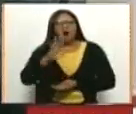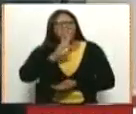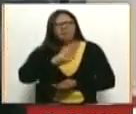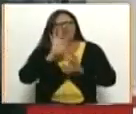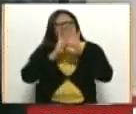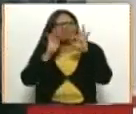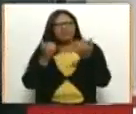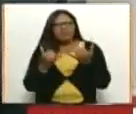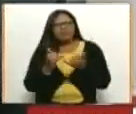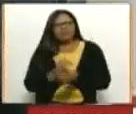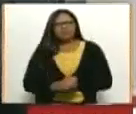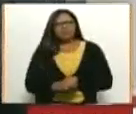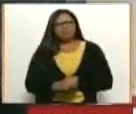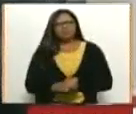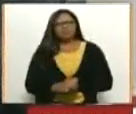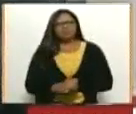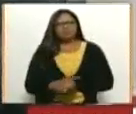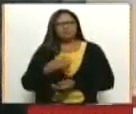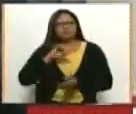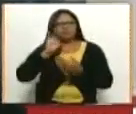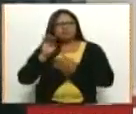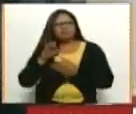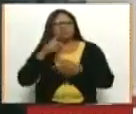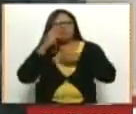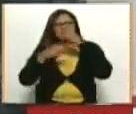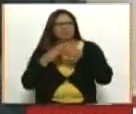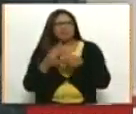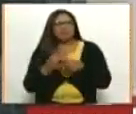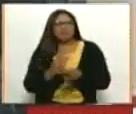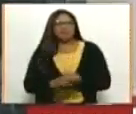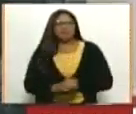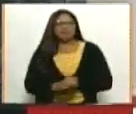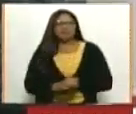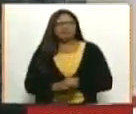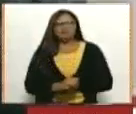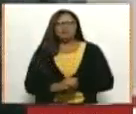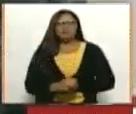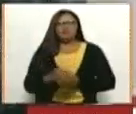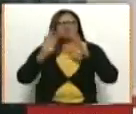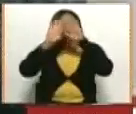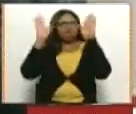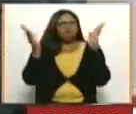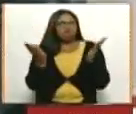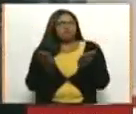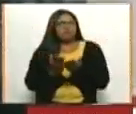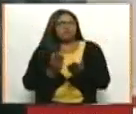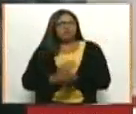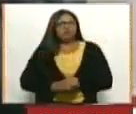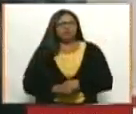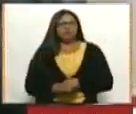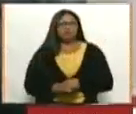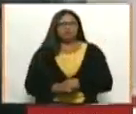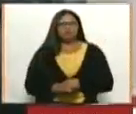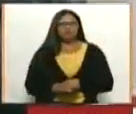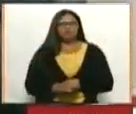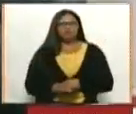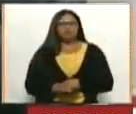los ejes de la geopolítica mundial en el futuro. Bueno, que nunca lo ha dejado de ser, solo que de los 90, producto